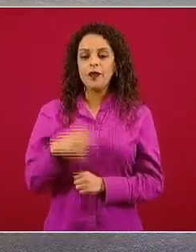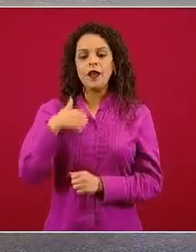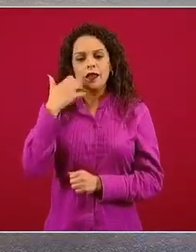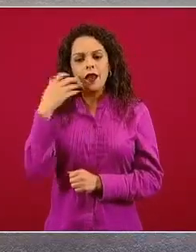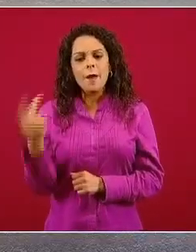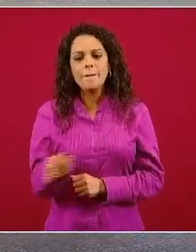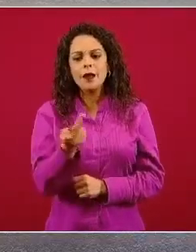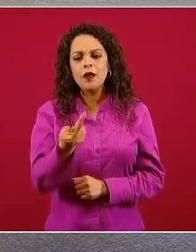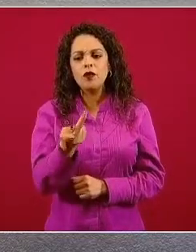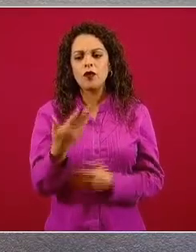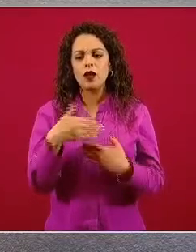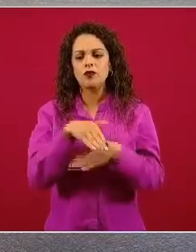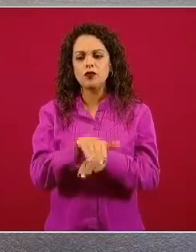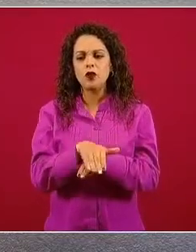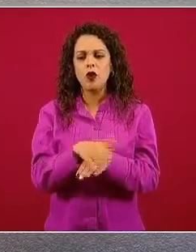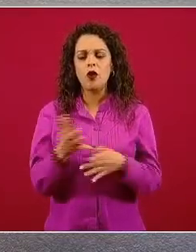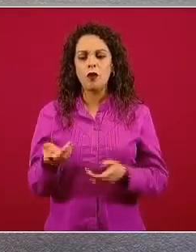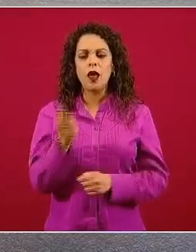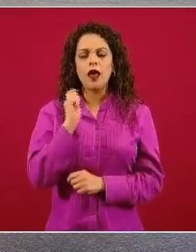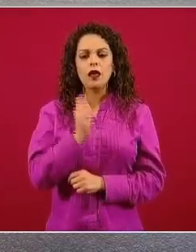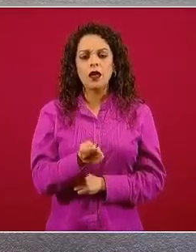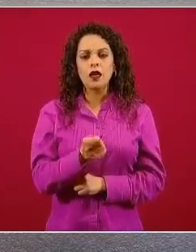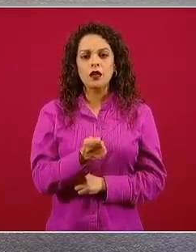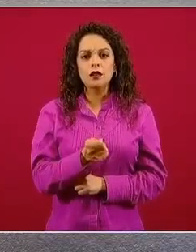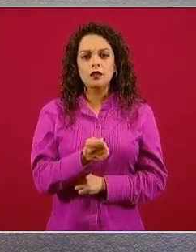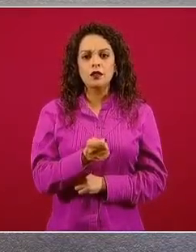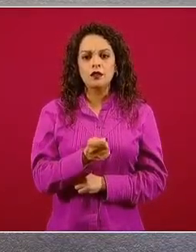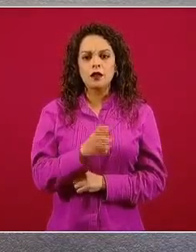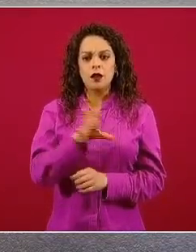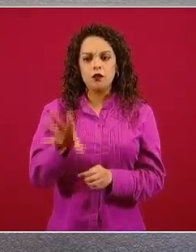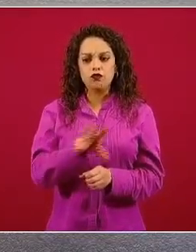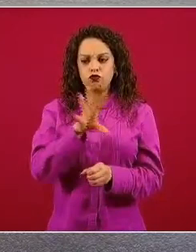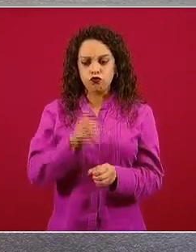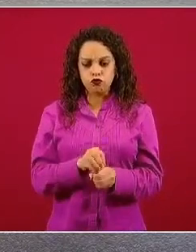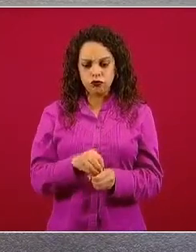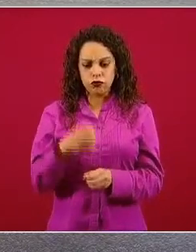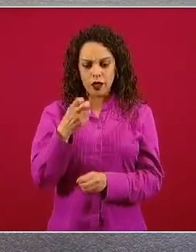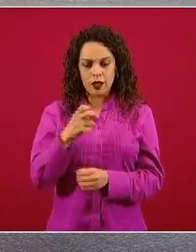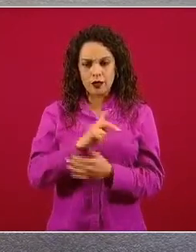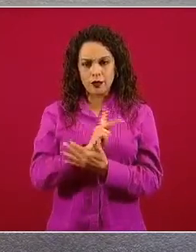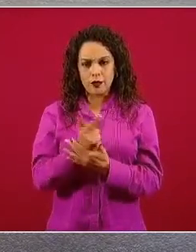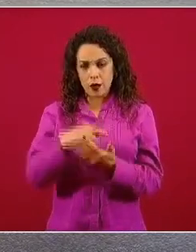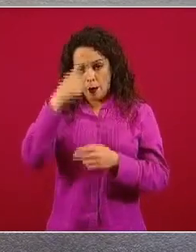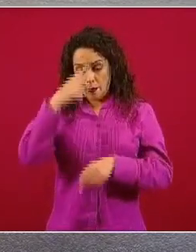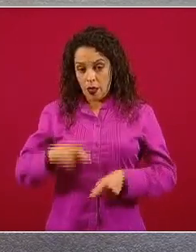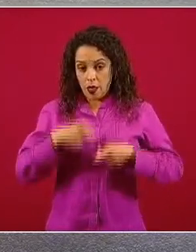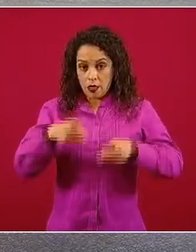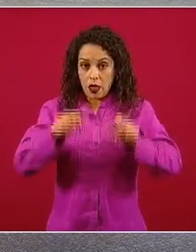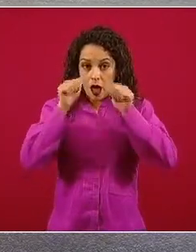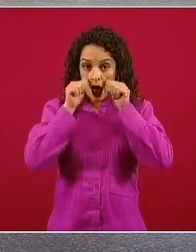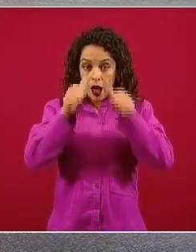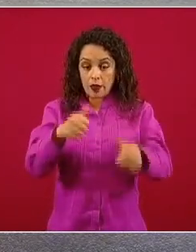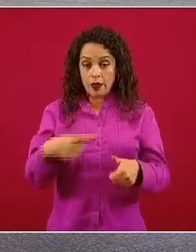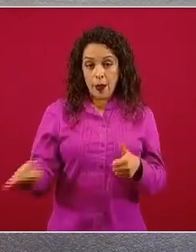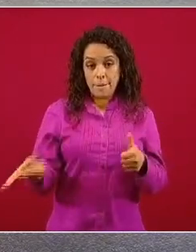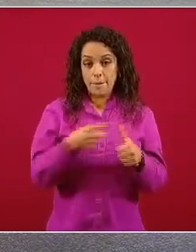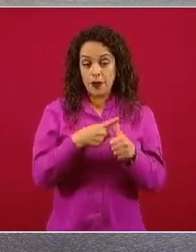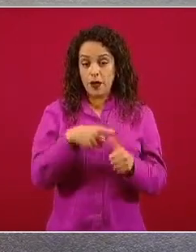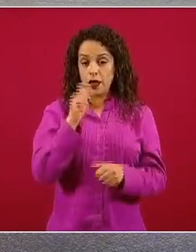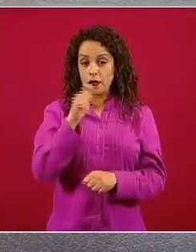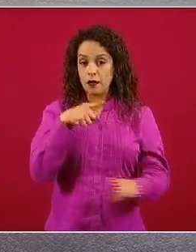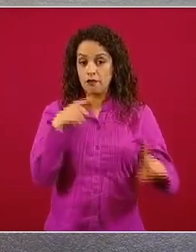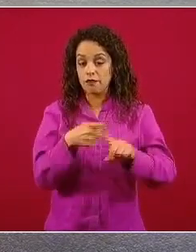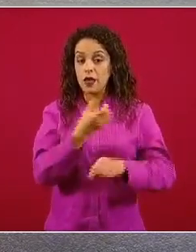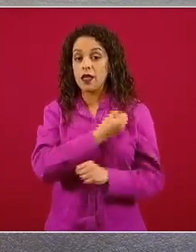sobre qué tanto se ha extendido todo el programa de atención comunitaria y atención primaria para la salud,